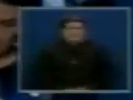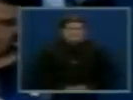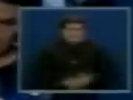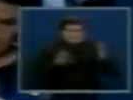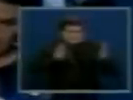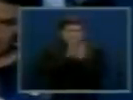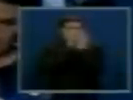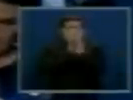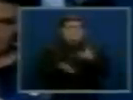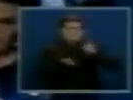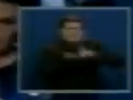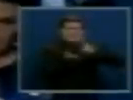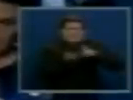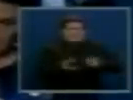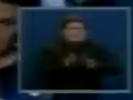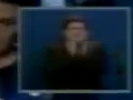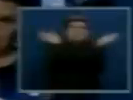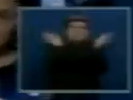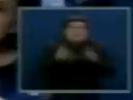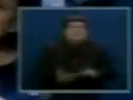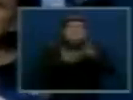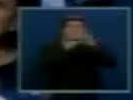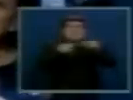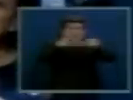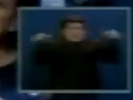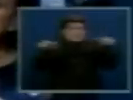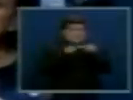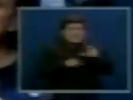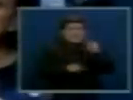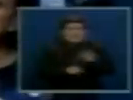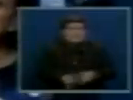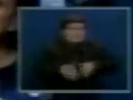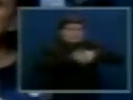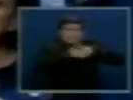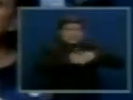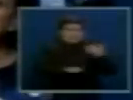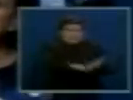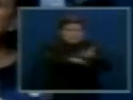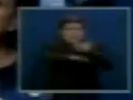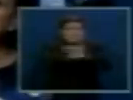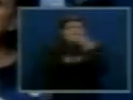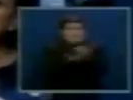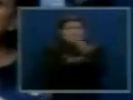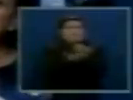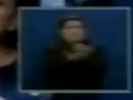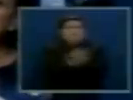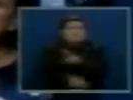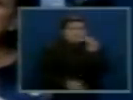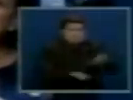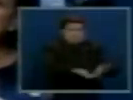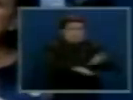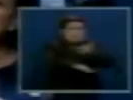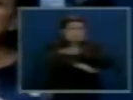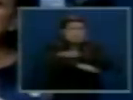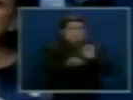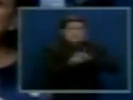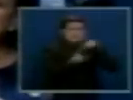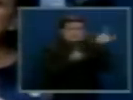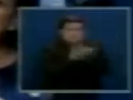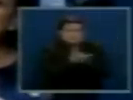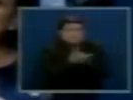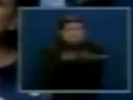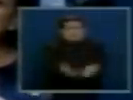público, primordialmente en aquellos rubros que no impiden alcanzar metas de crecimiento económico y de progreso social, que son